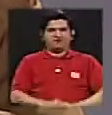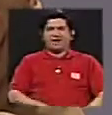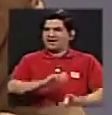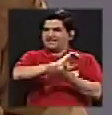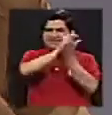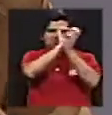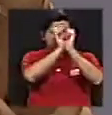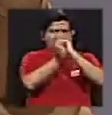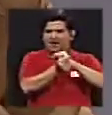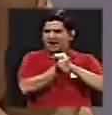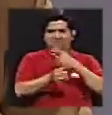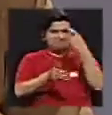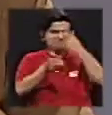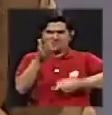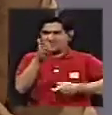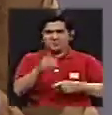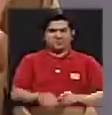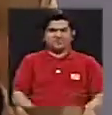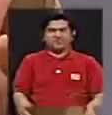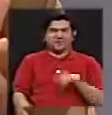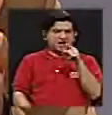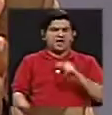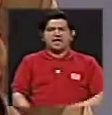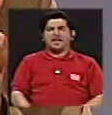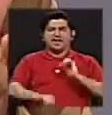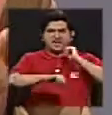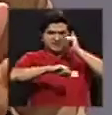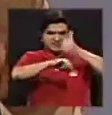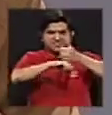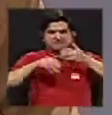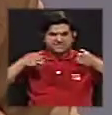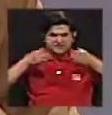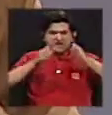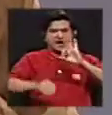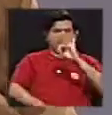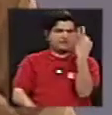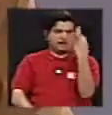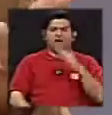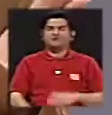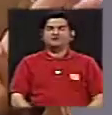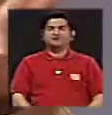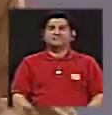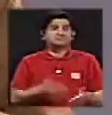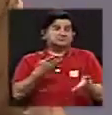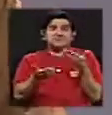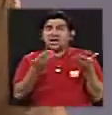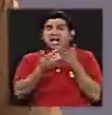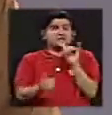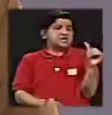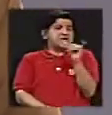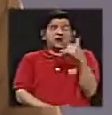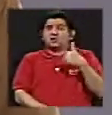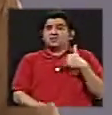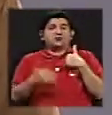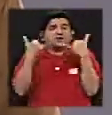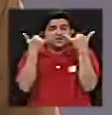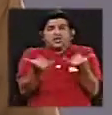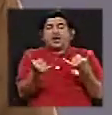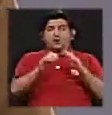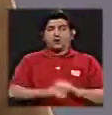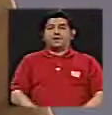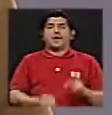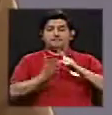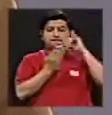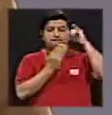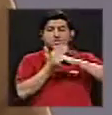cambio drástico, dramático en la configuración de la carretera. Prácticamente era lo mismo que tenemos ahora. El